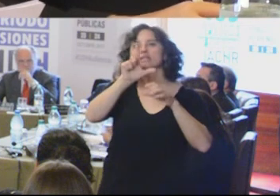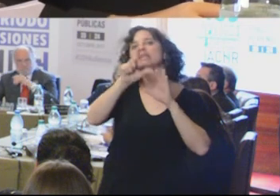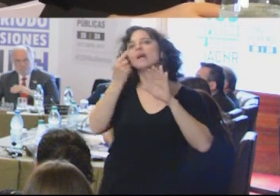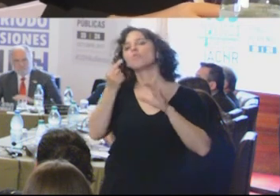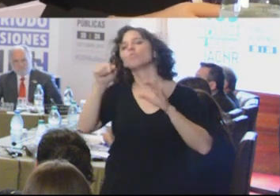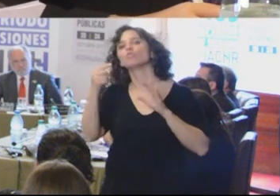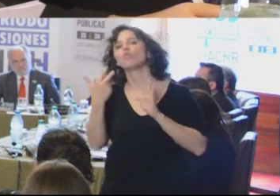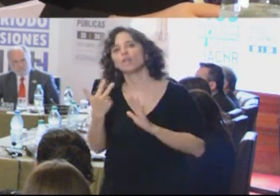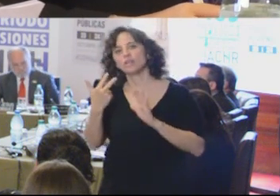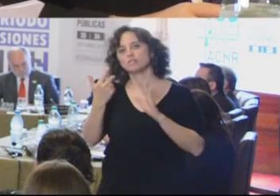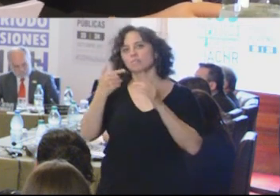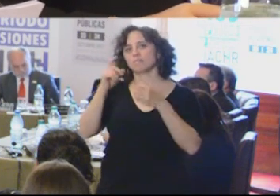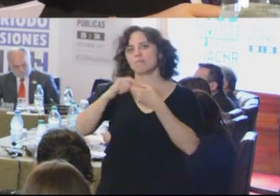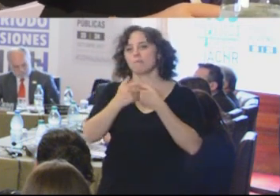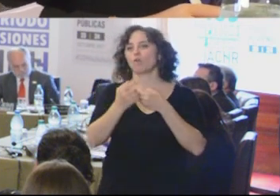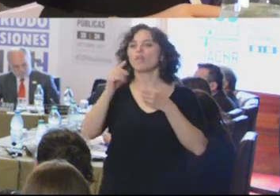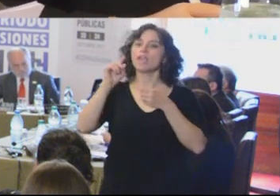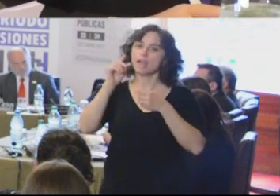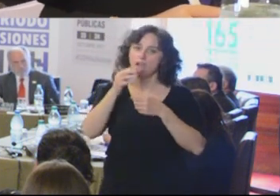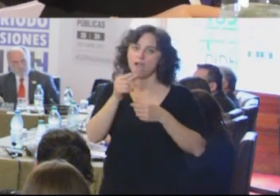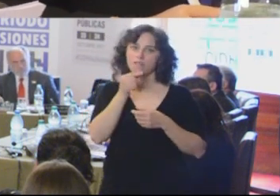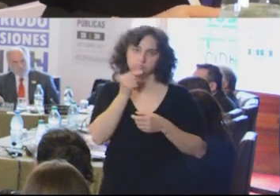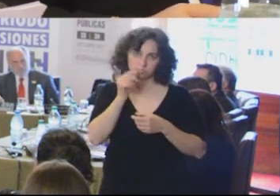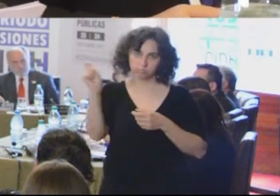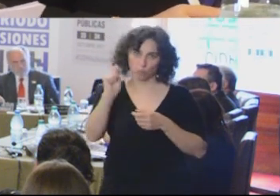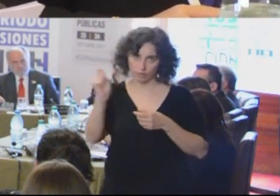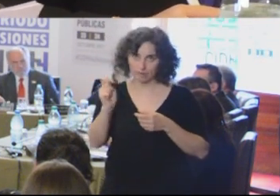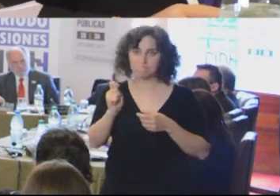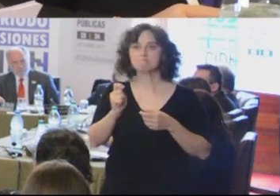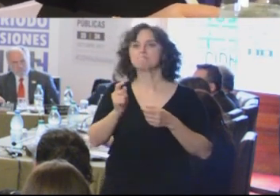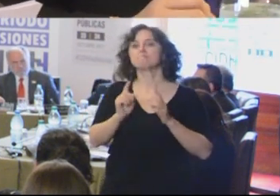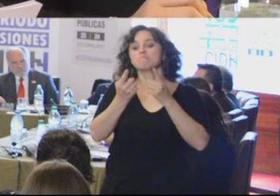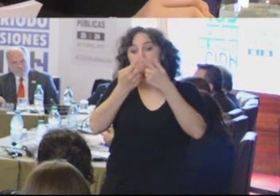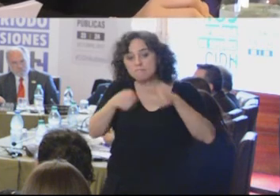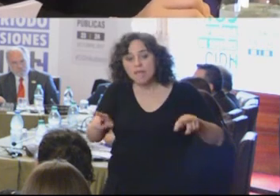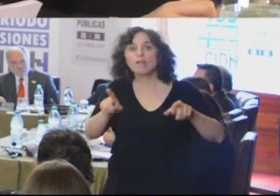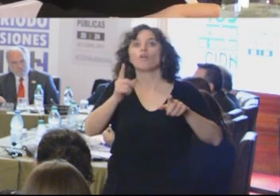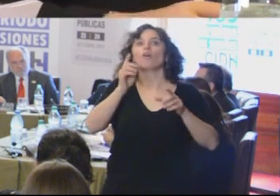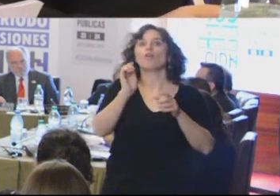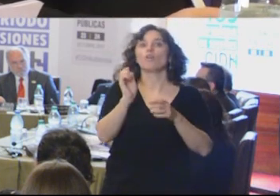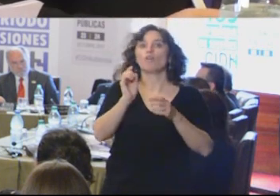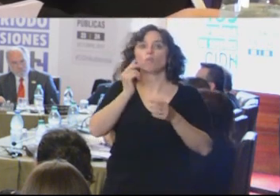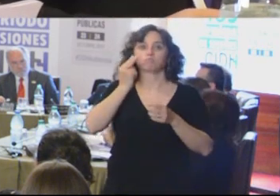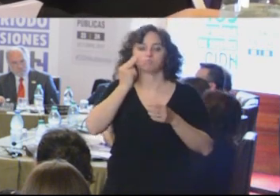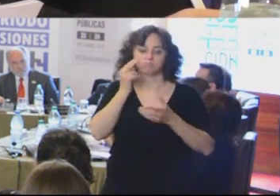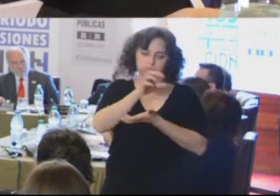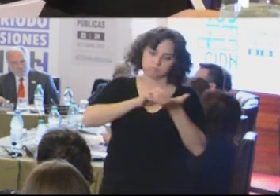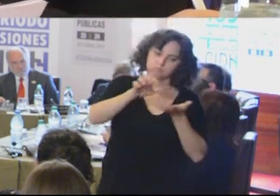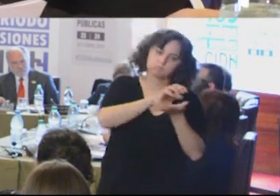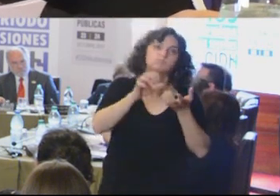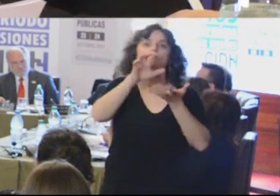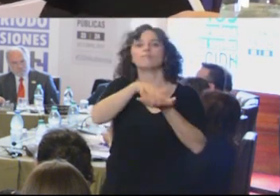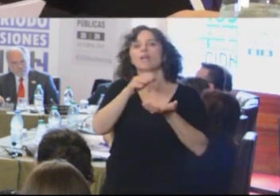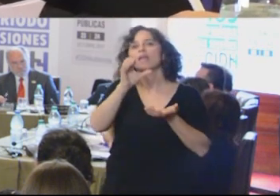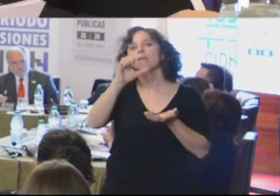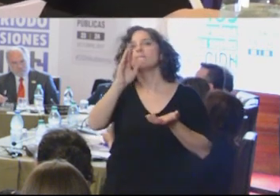cometidos por miembros de la fuerza pública mientras que la proporción de casos cometidos por las farc ep con al menos una